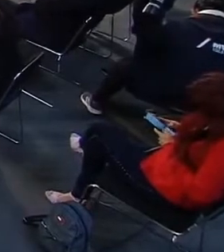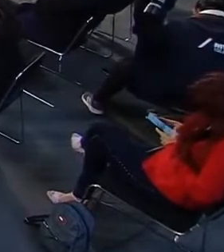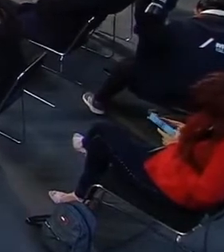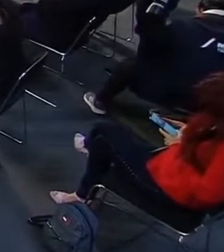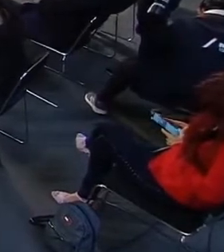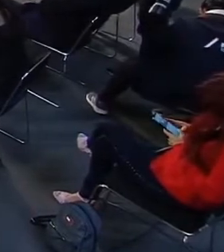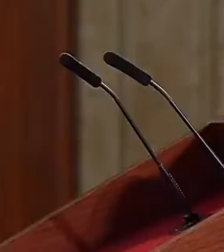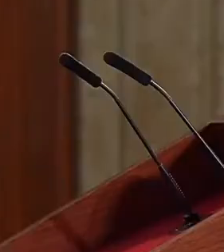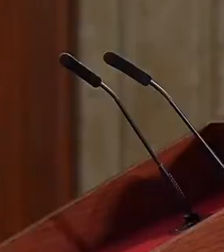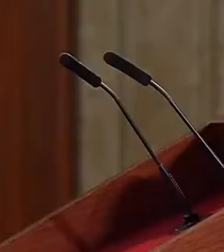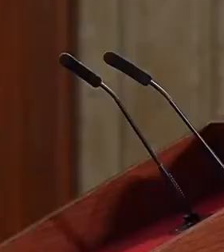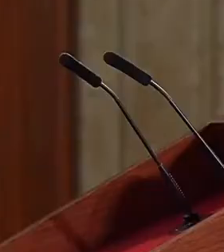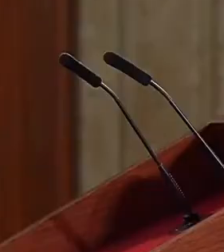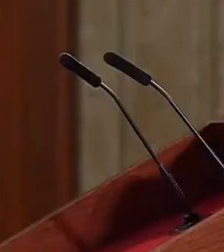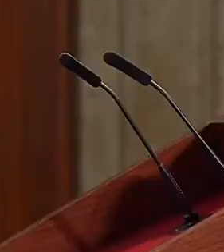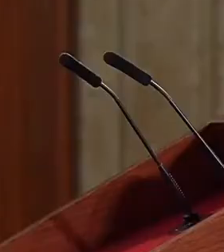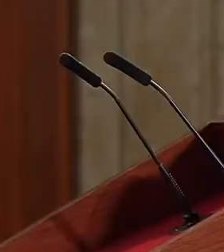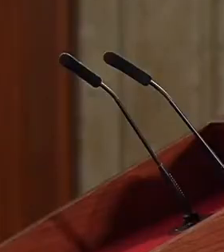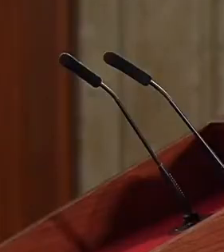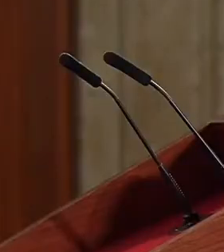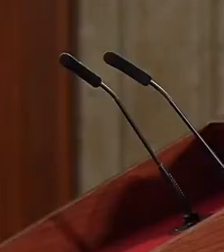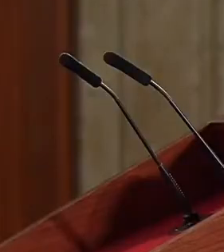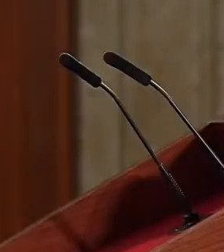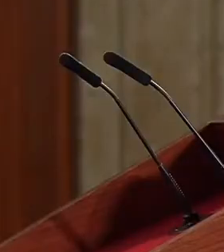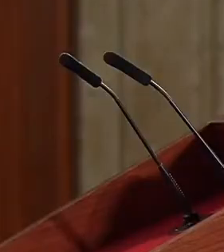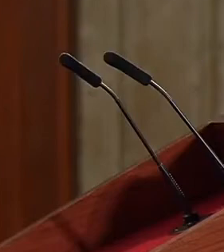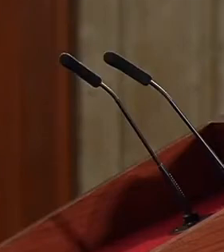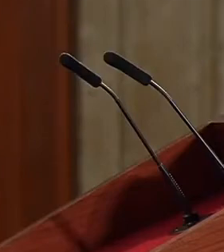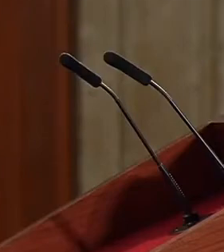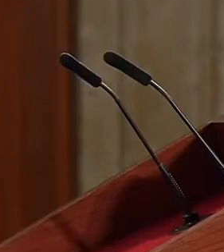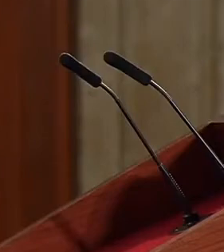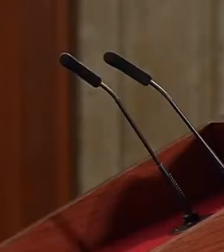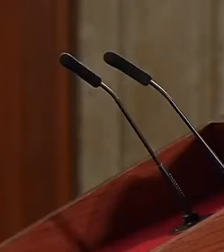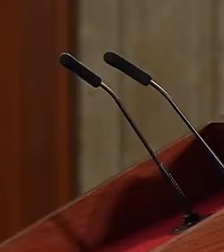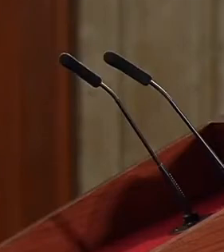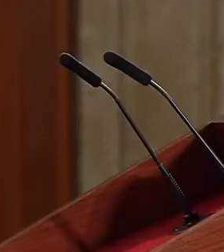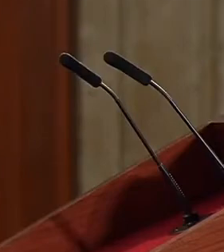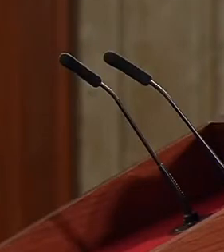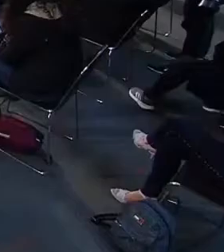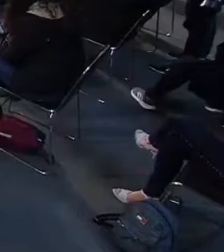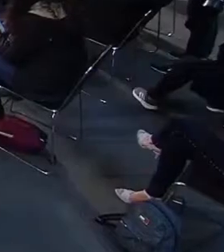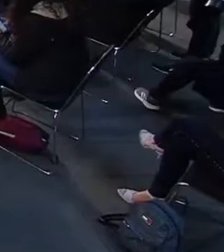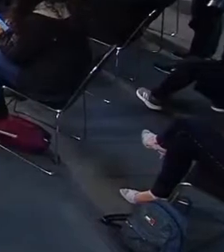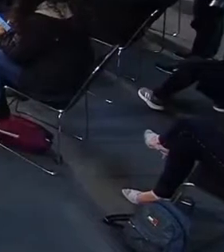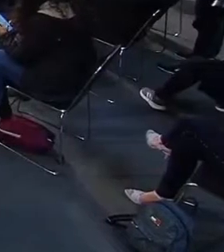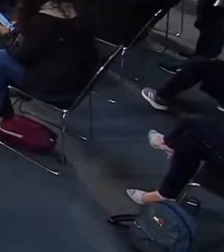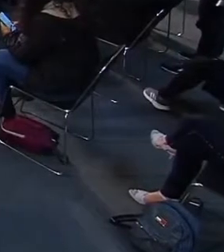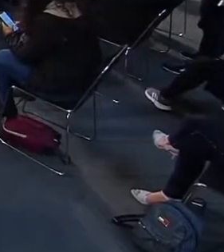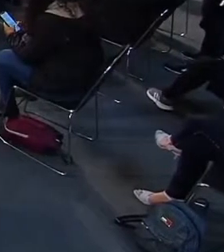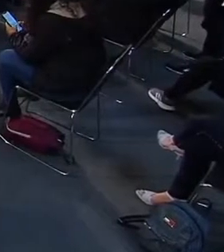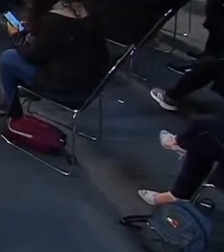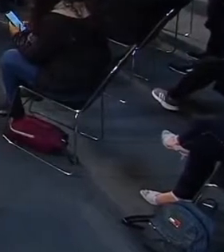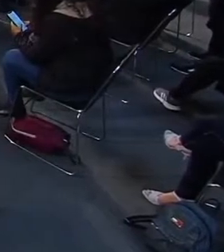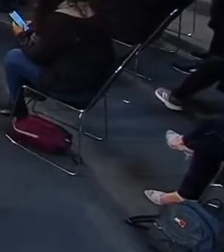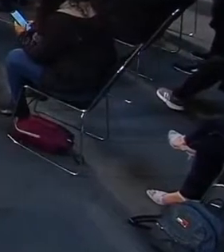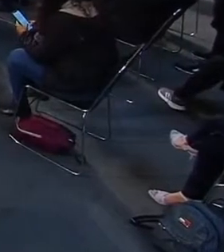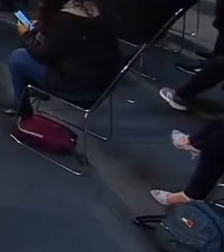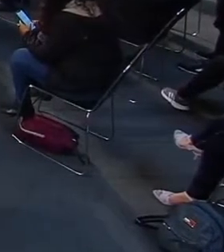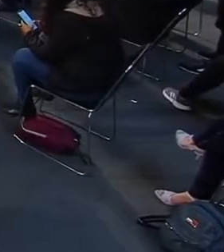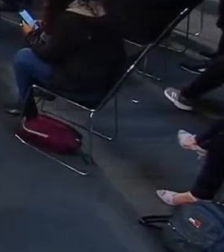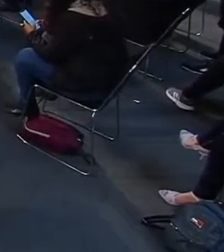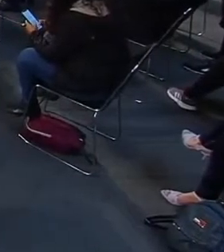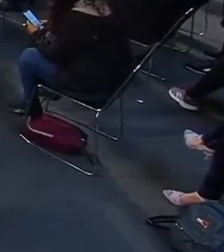no, no basta rezar, hacen falta muchas cosas para conseguir la paz.